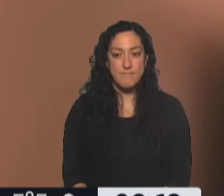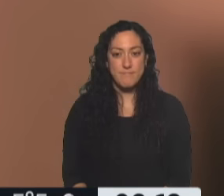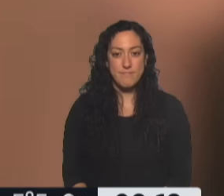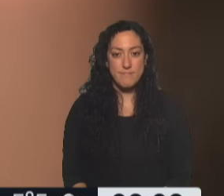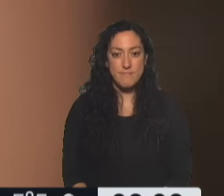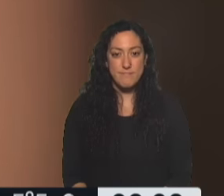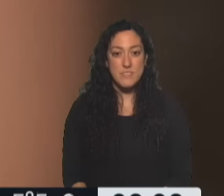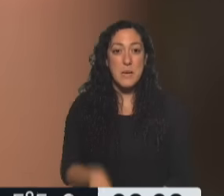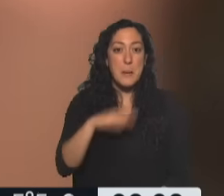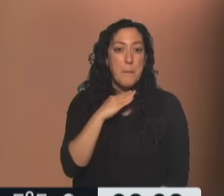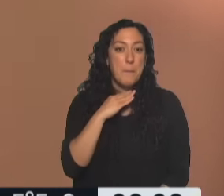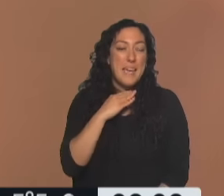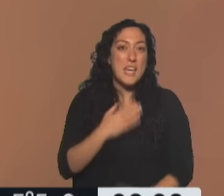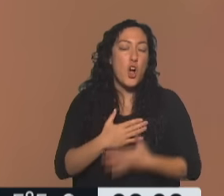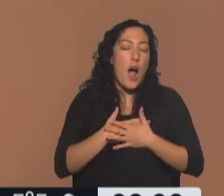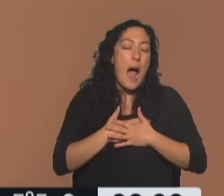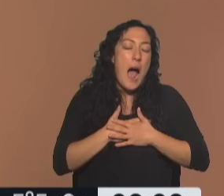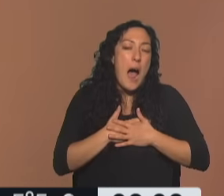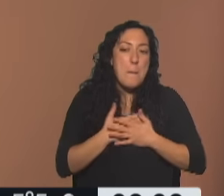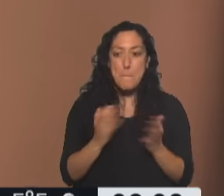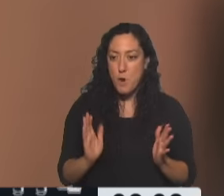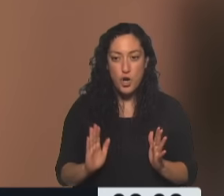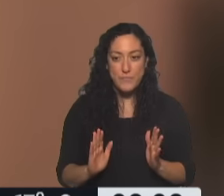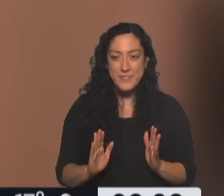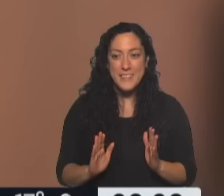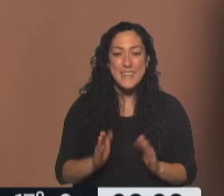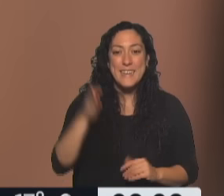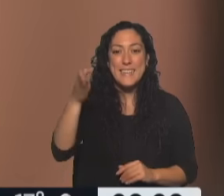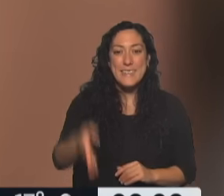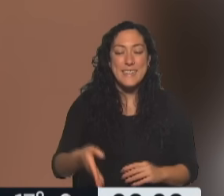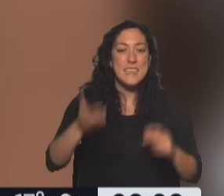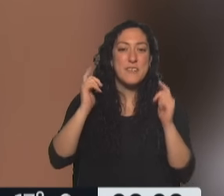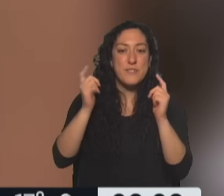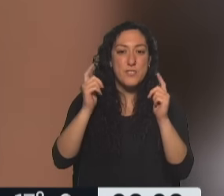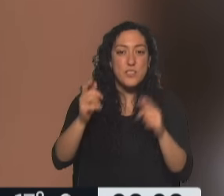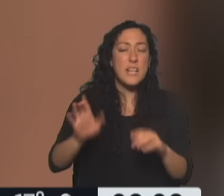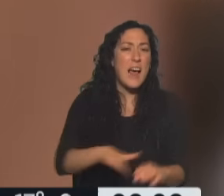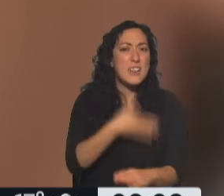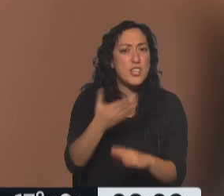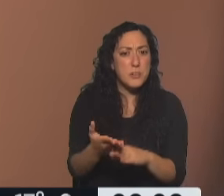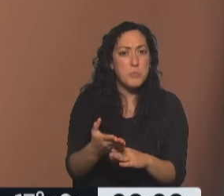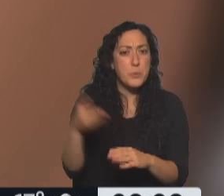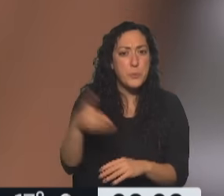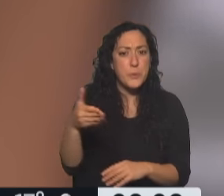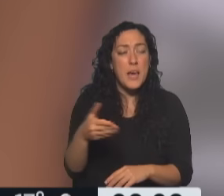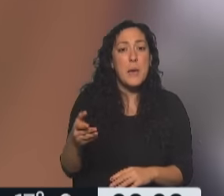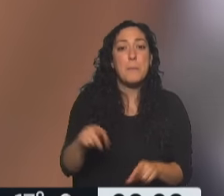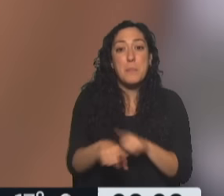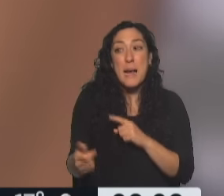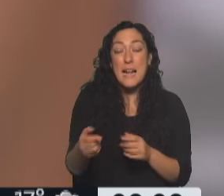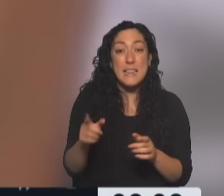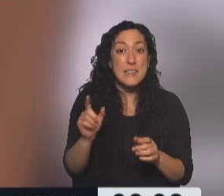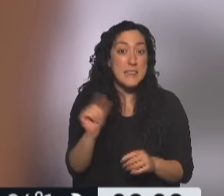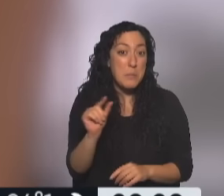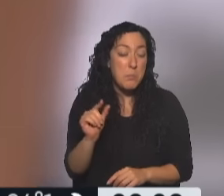Que amo México, es un país que siempre disfruto mucho de venir. Hace muchos años que no venía. Mi hermana vivió algún tiempo, así que la